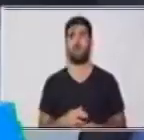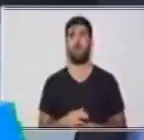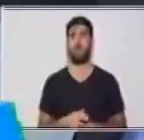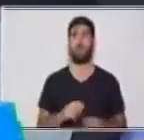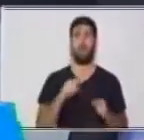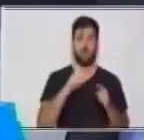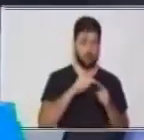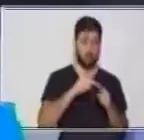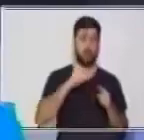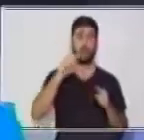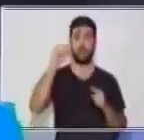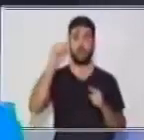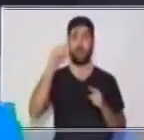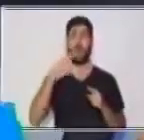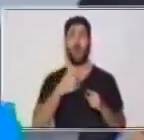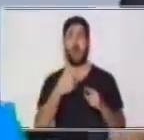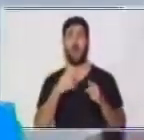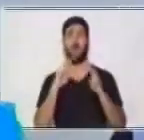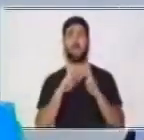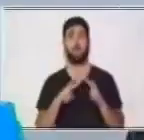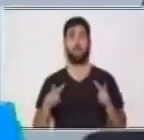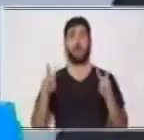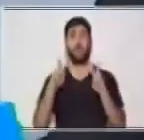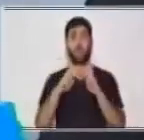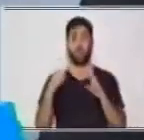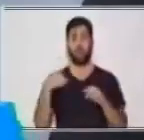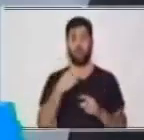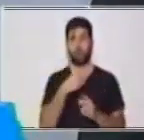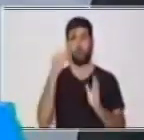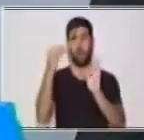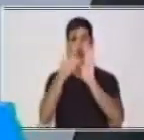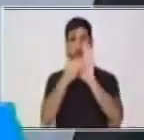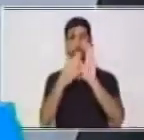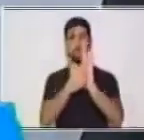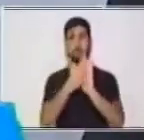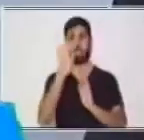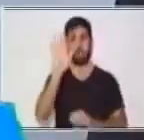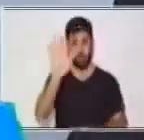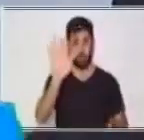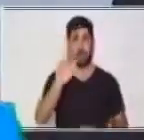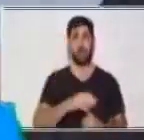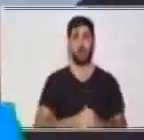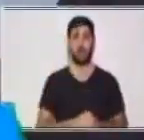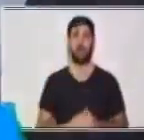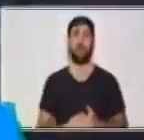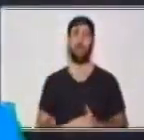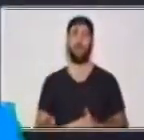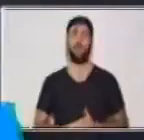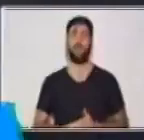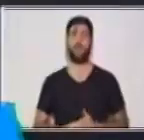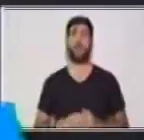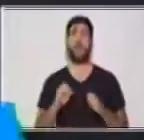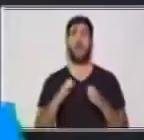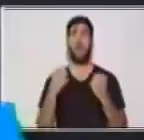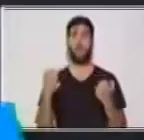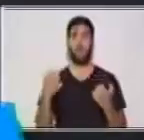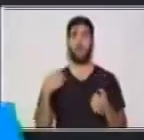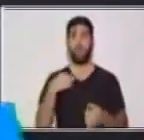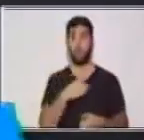el valor que va a haber en esa parte de acá, considerando la coordenada rectangular. Entonces vamos a hacer